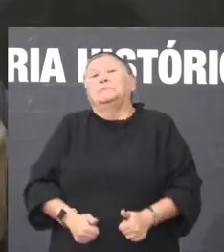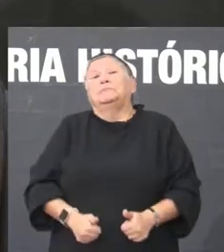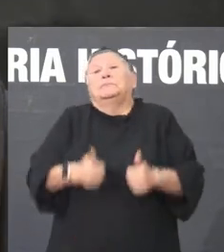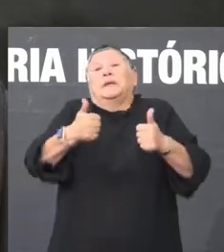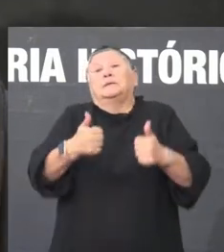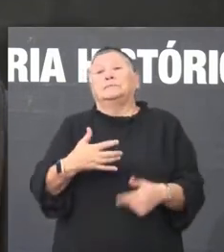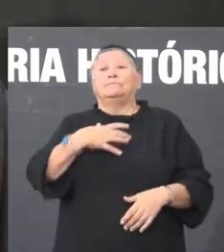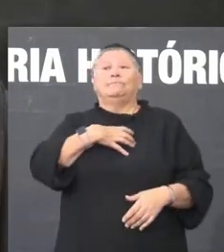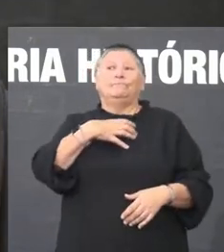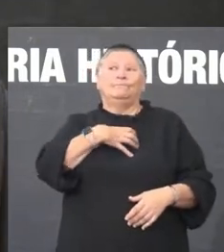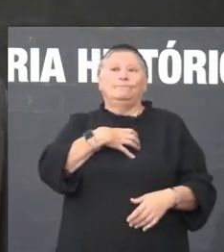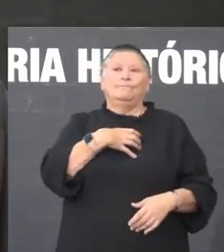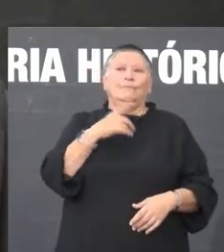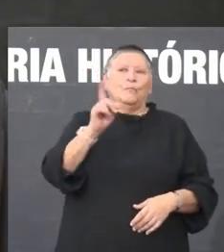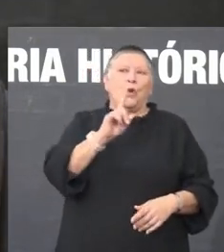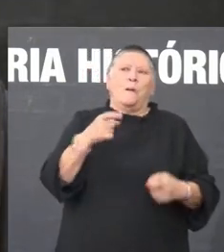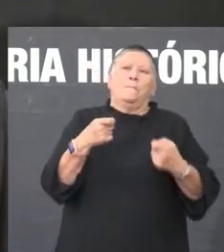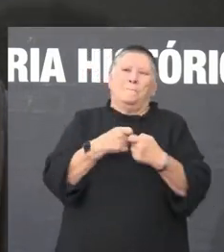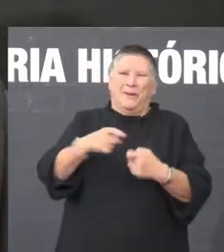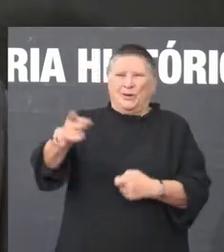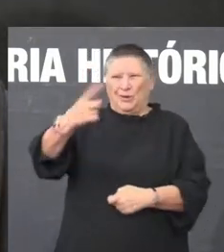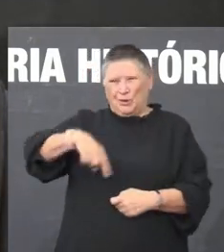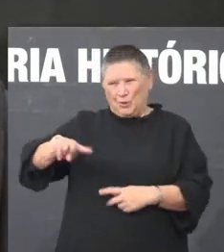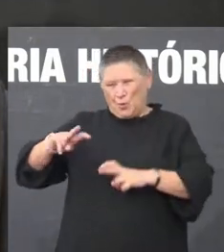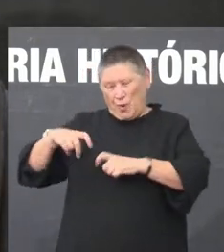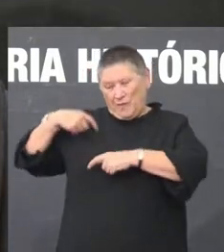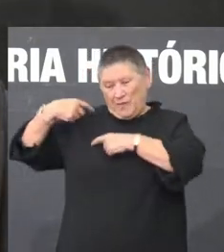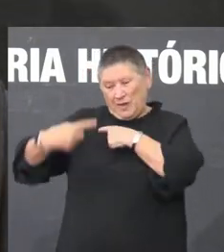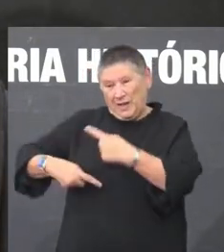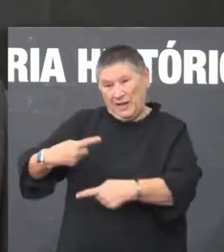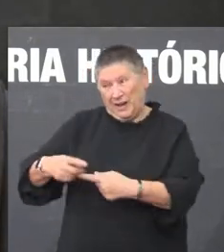de sí, pero creo que temos o dereito ás xeracións tamén que viñemos